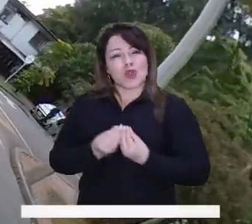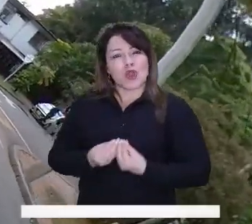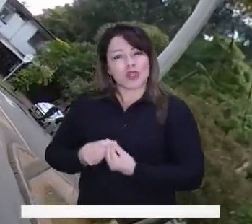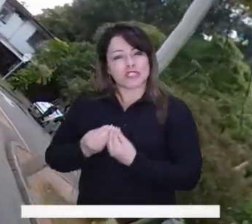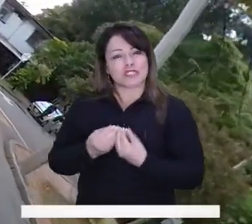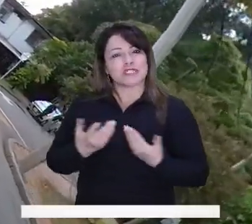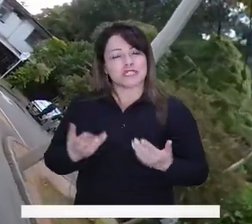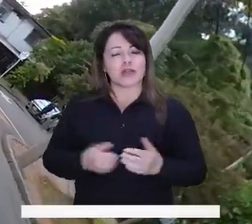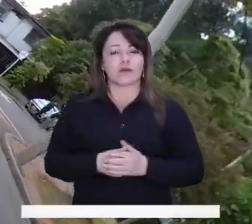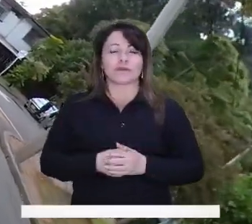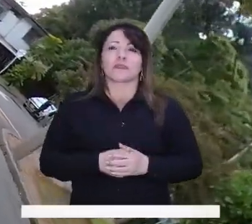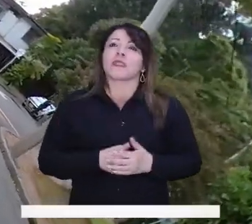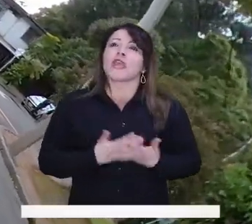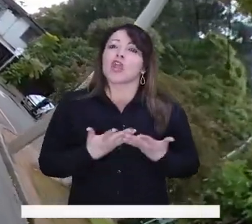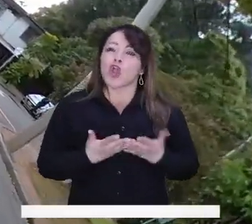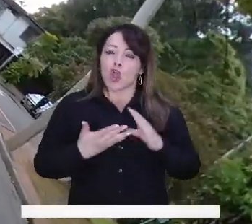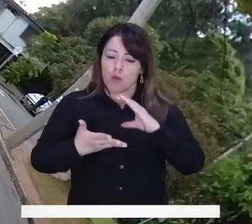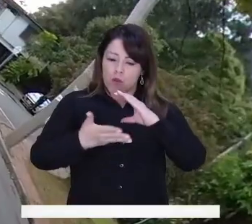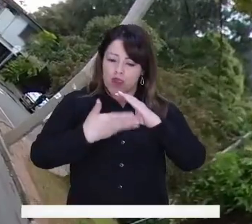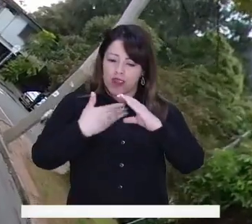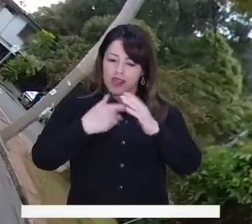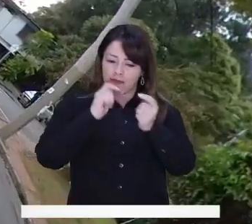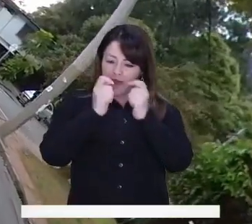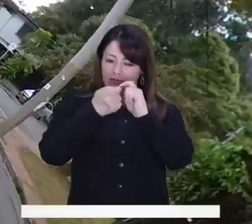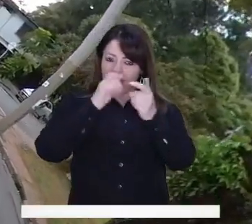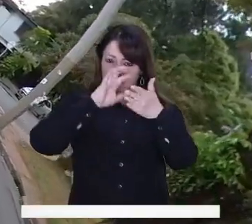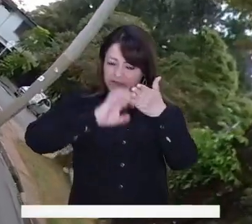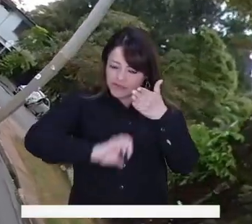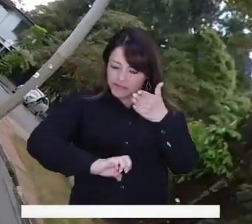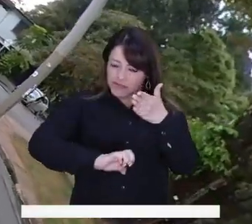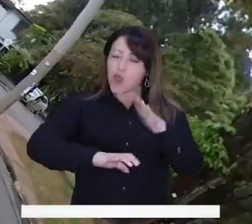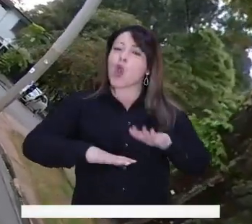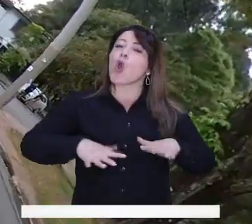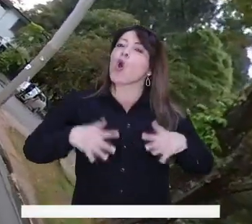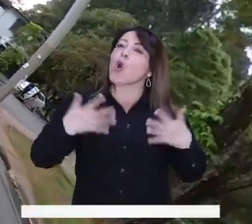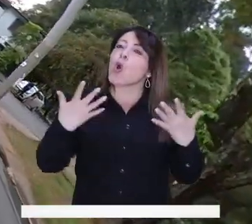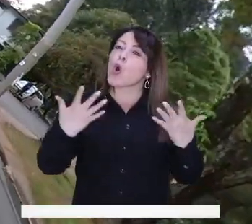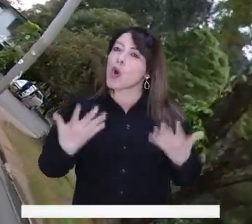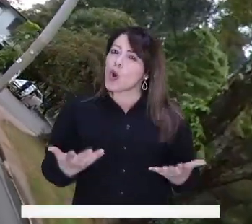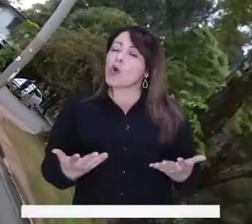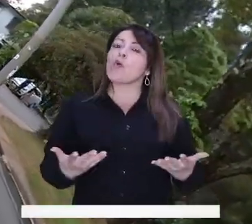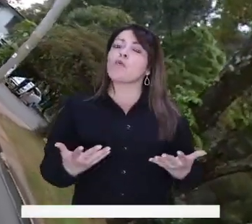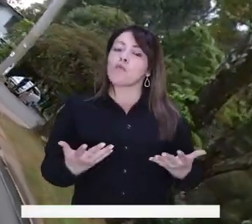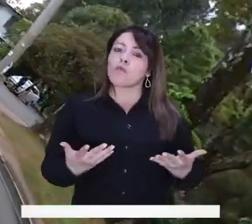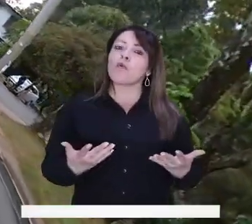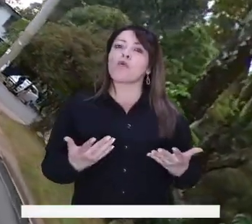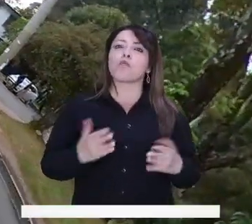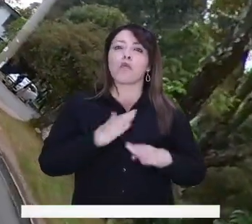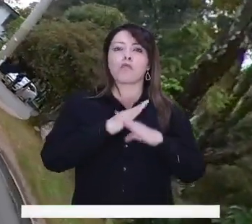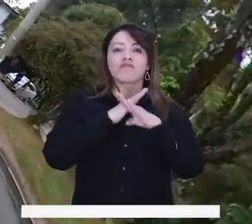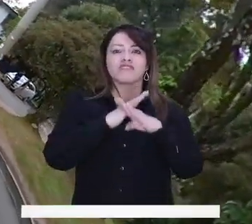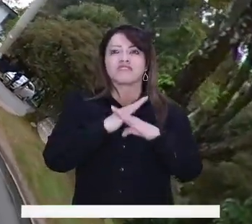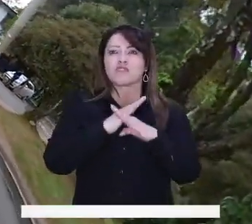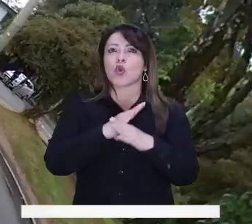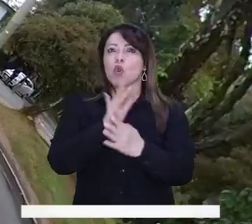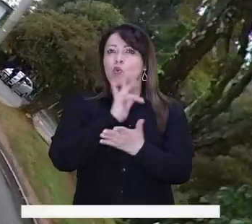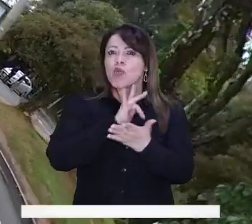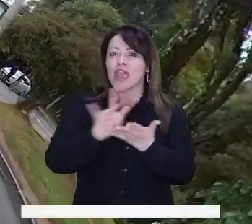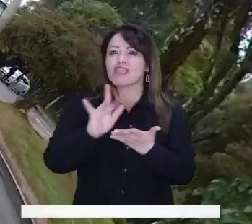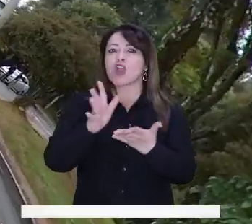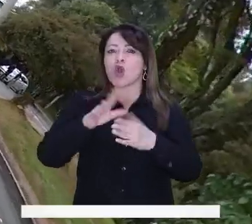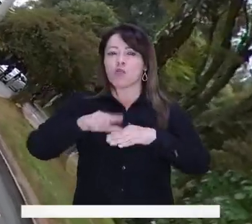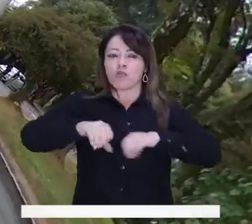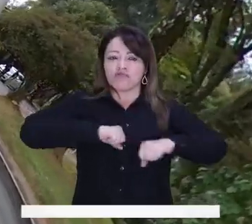concejales, reconocer y mitigar el cambio climático nos daría una ventaja frente a la prevención de las